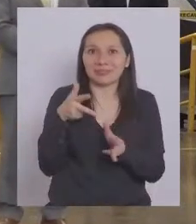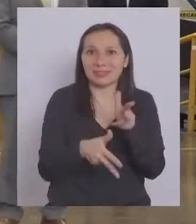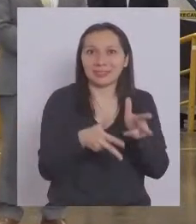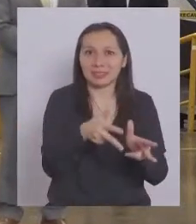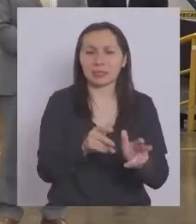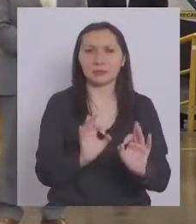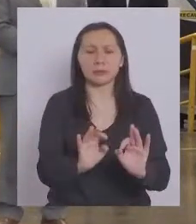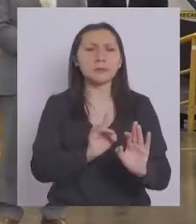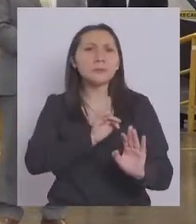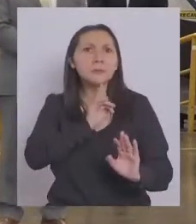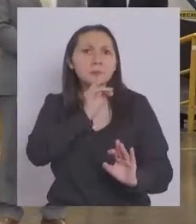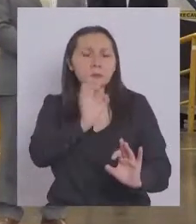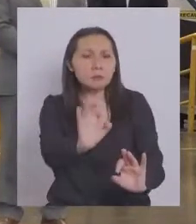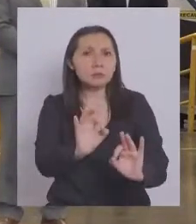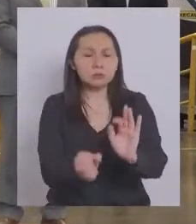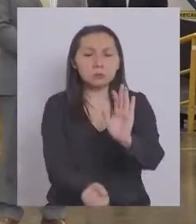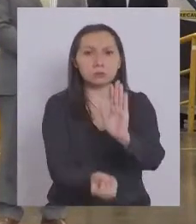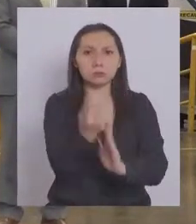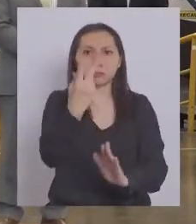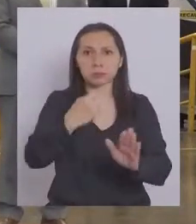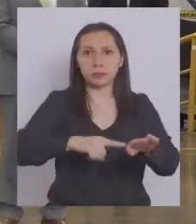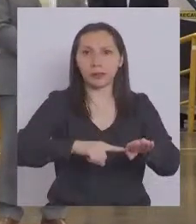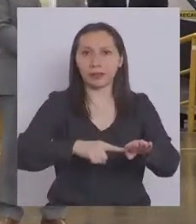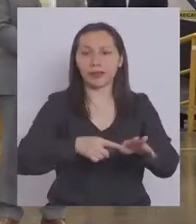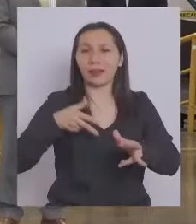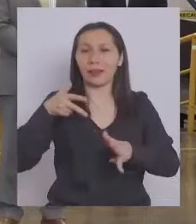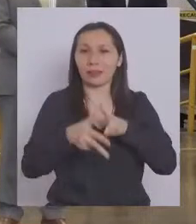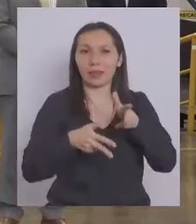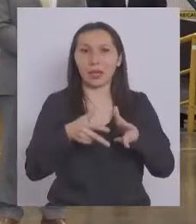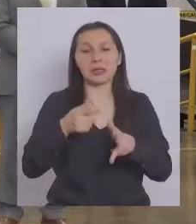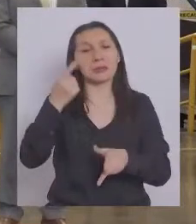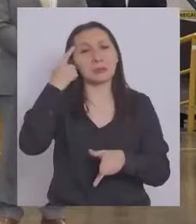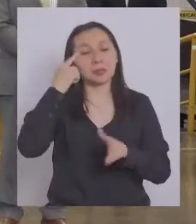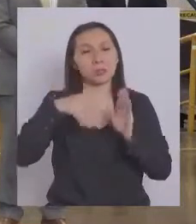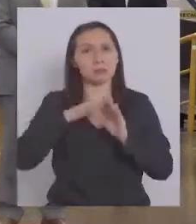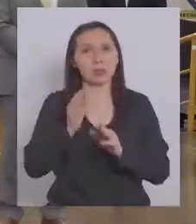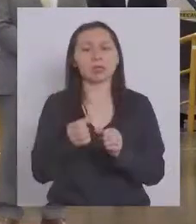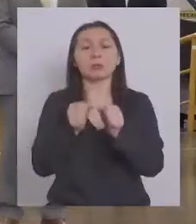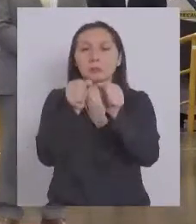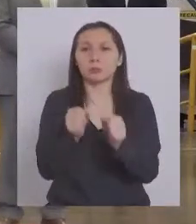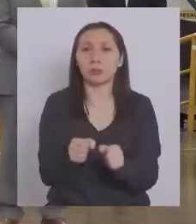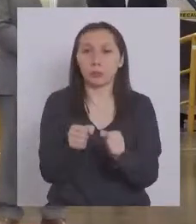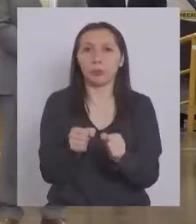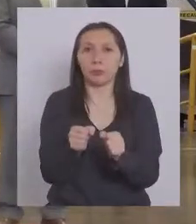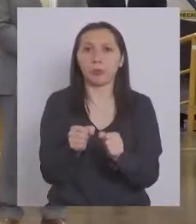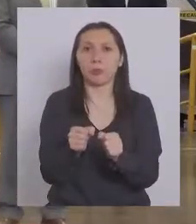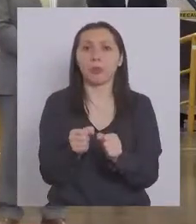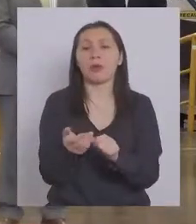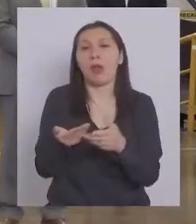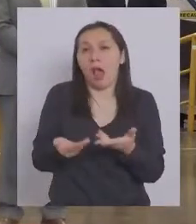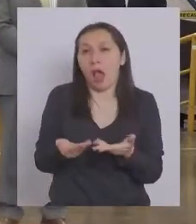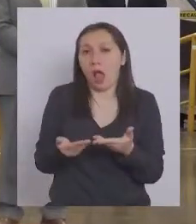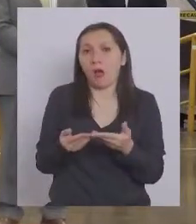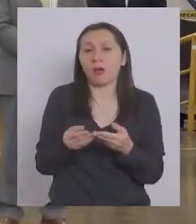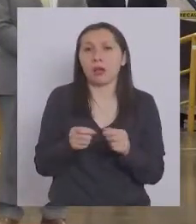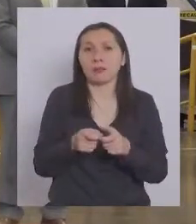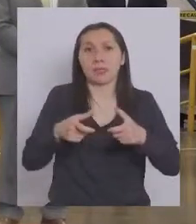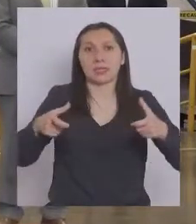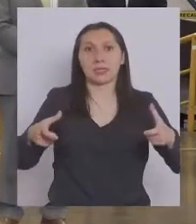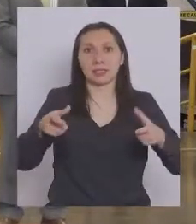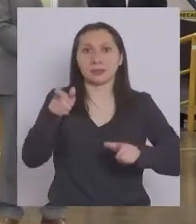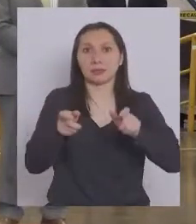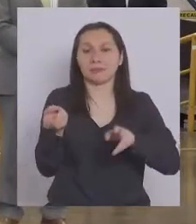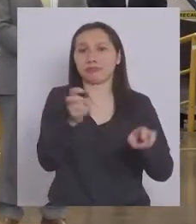tan altísima tecnología, trenes que no solo tienen mayor capacidad que los que actualmente tenemos, sino que